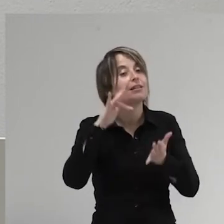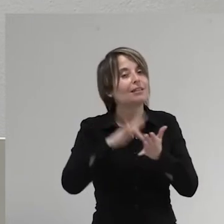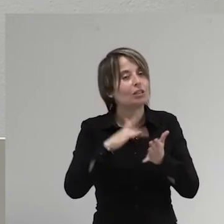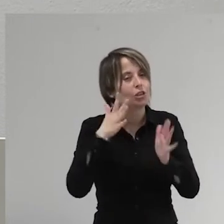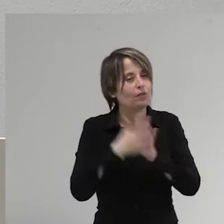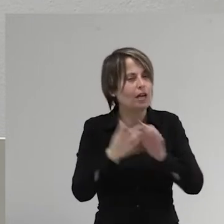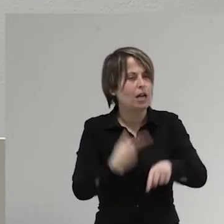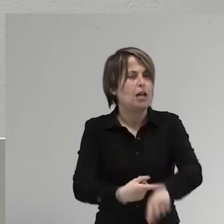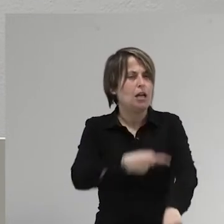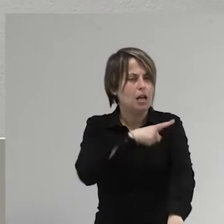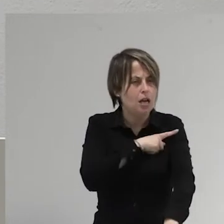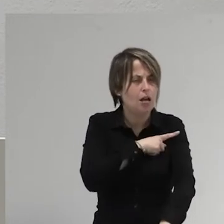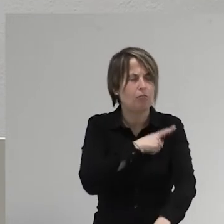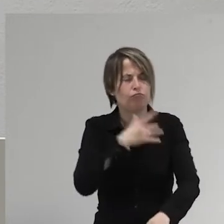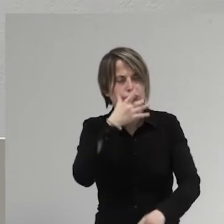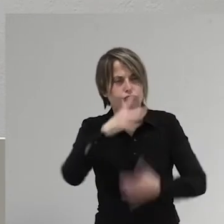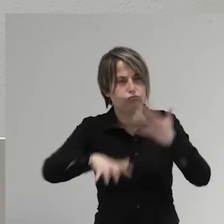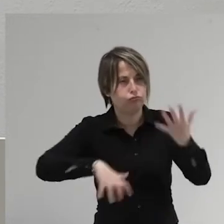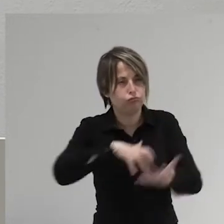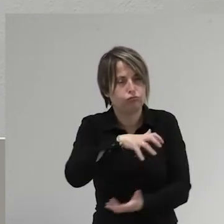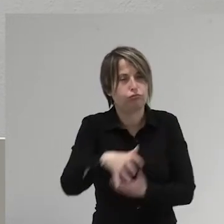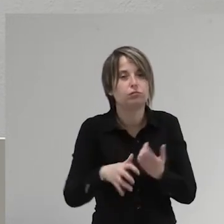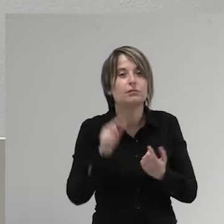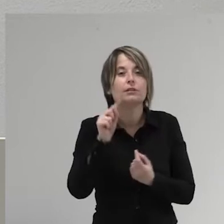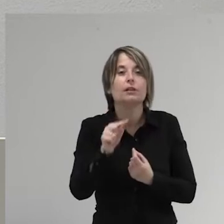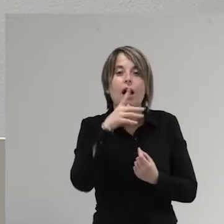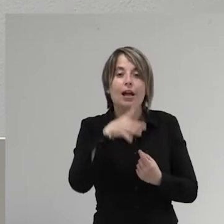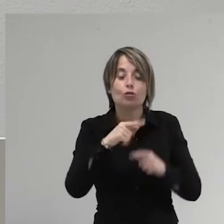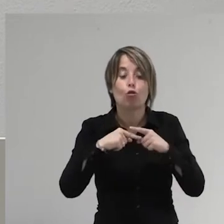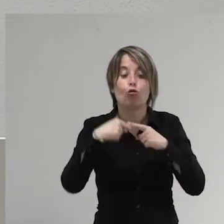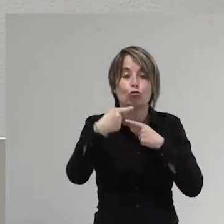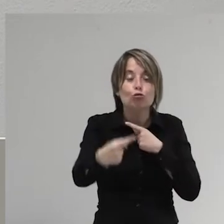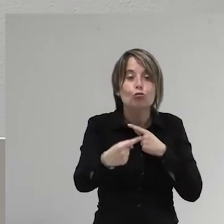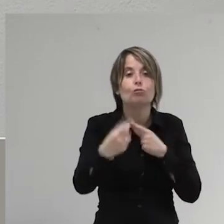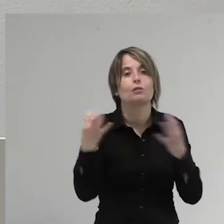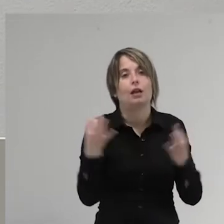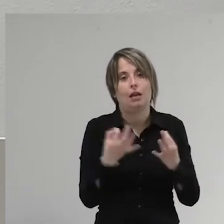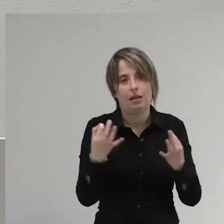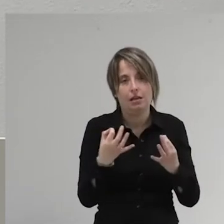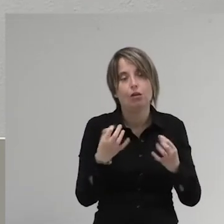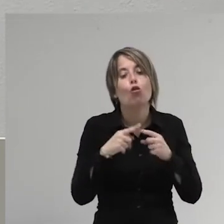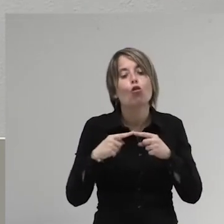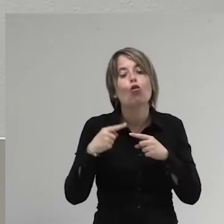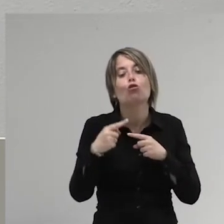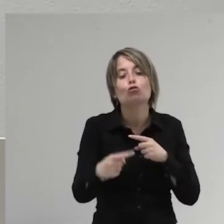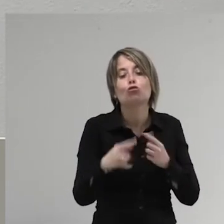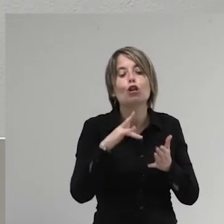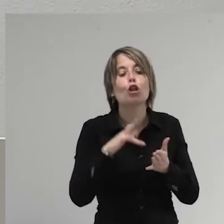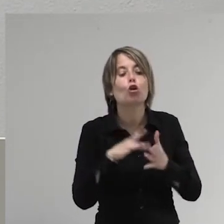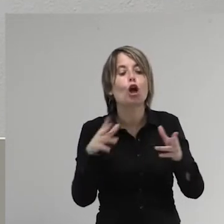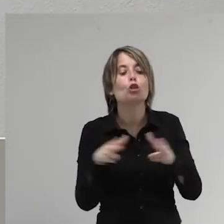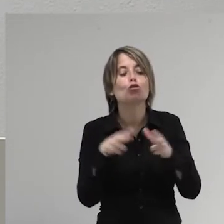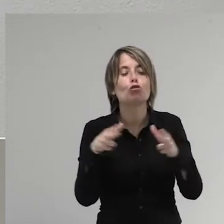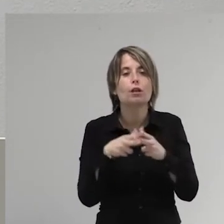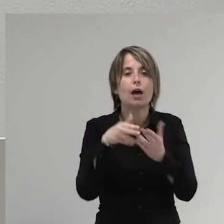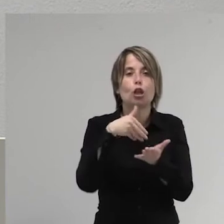exacerbado y por lo desacomplejado que es, lo que está produciendo es mucho más excedente social que